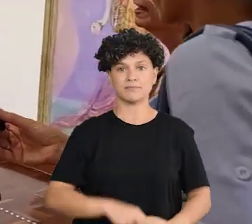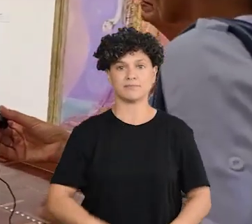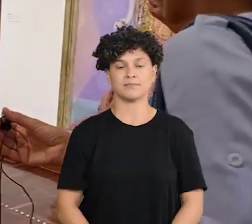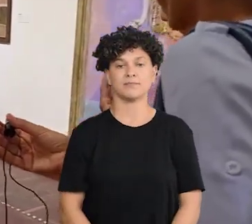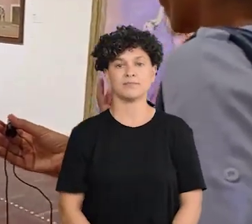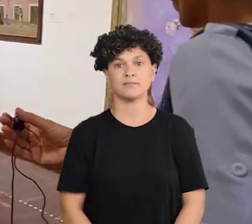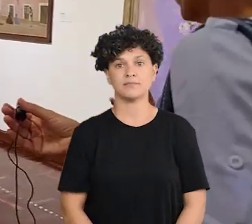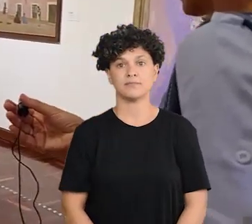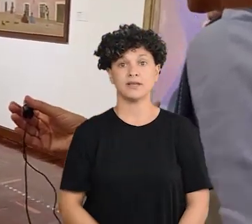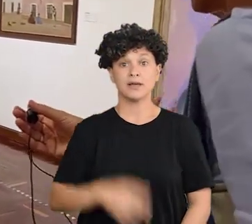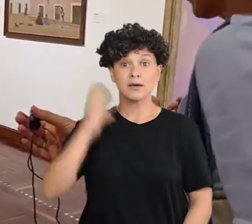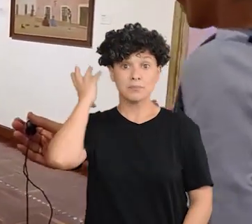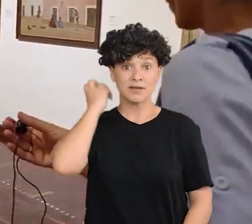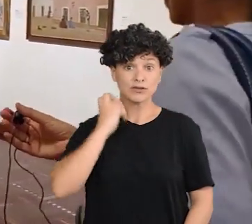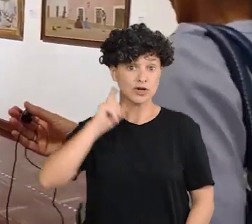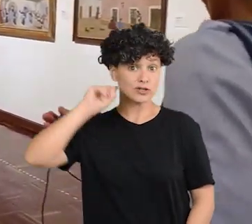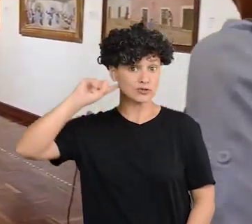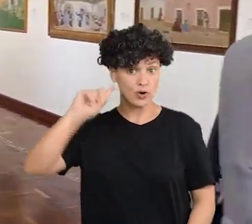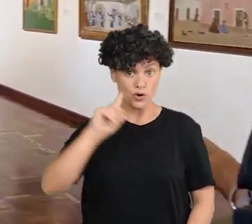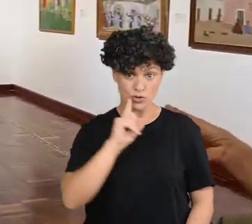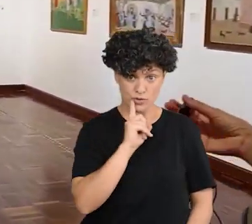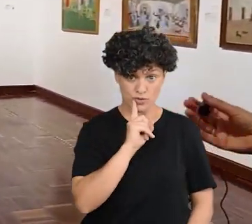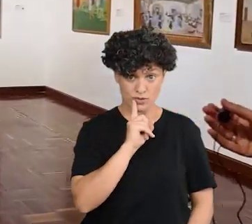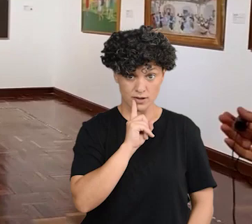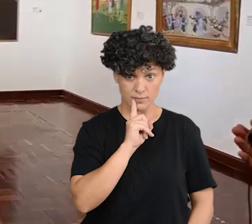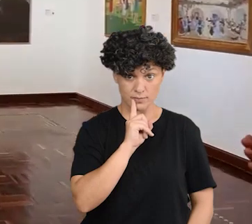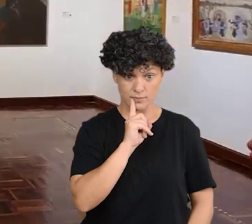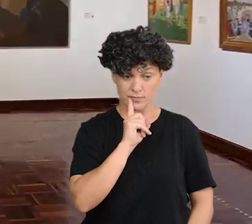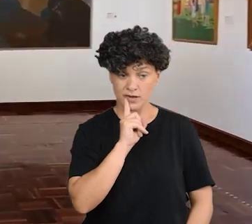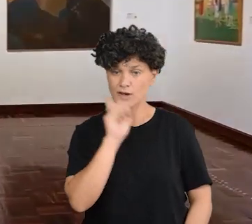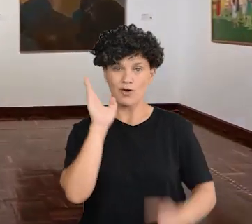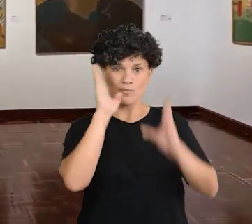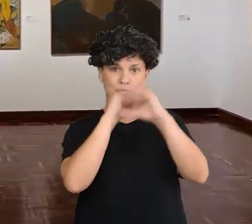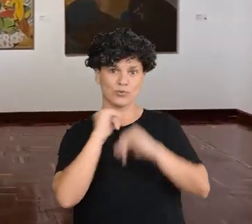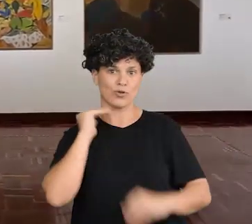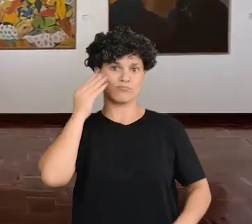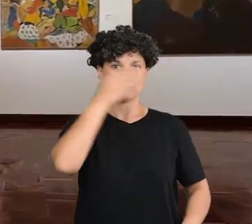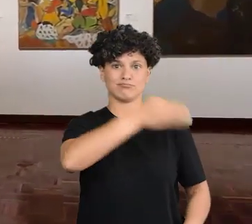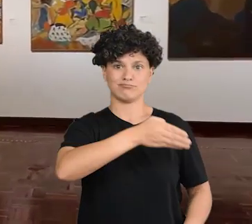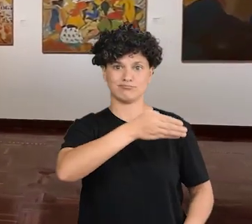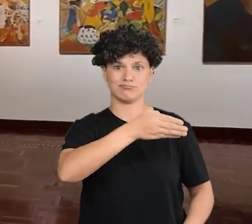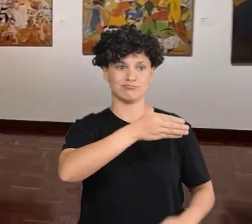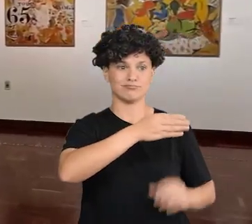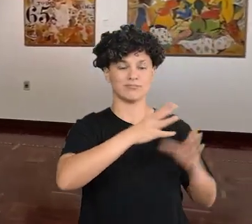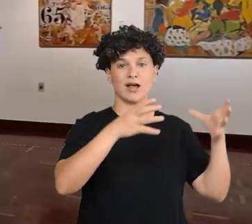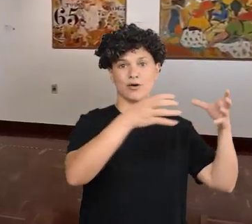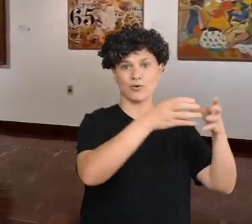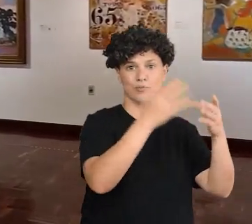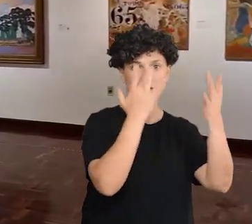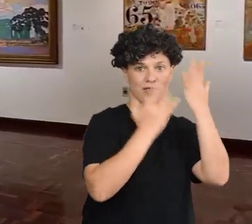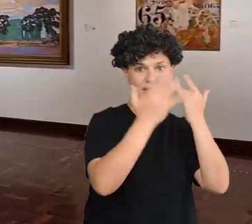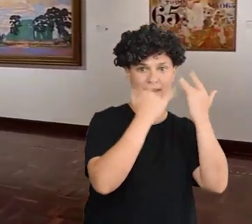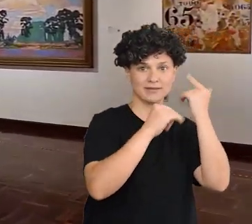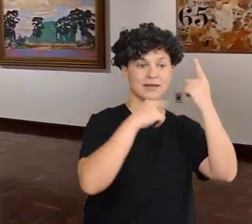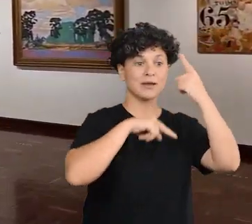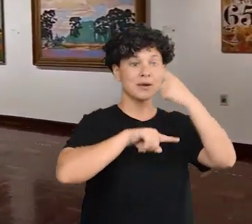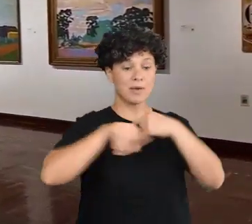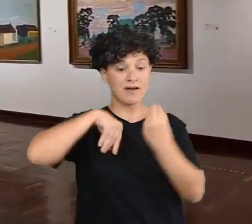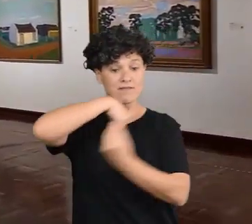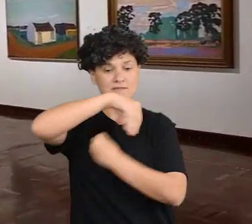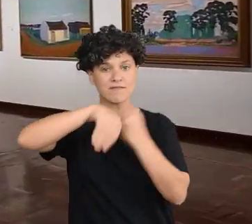Es que si Petrona, por sorda, no fue al círculo, el círculo